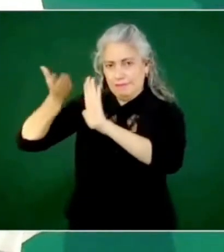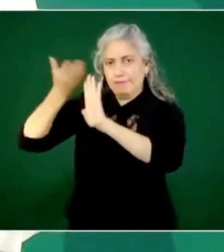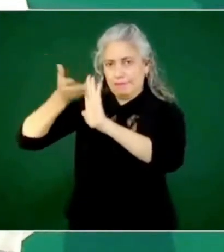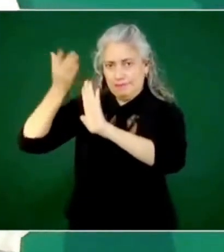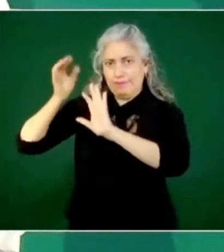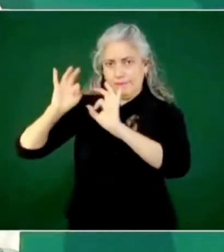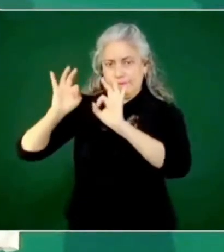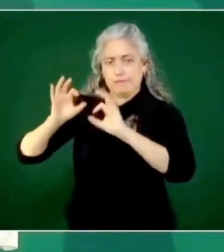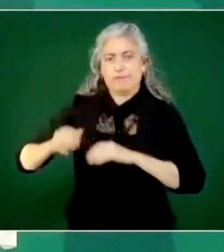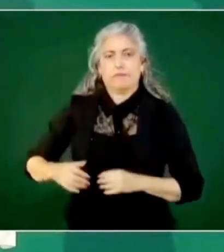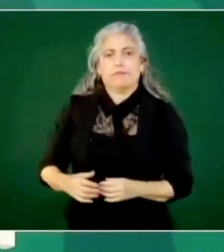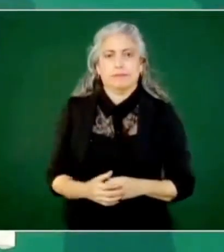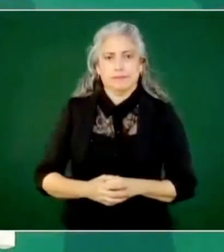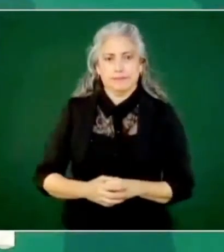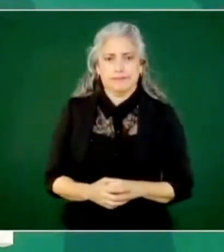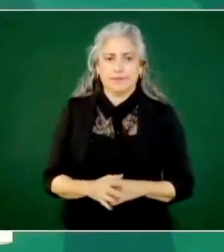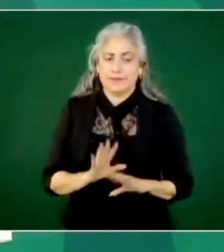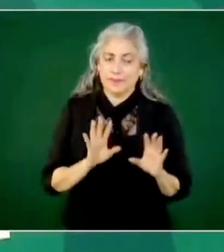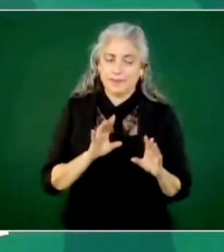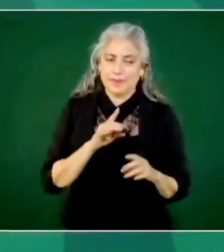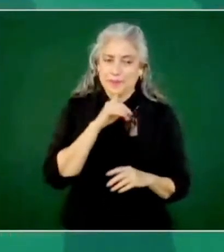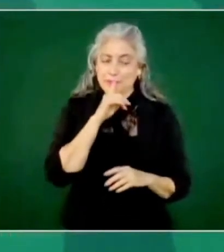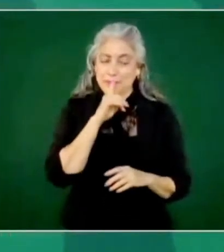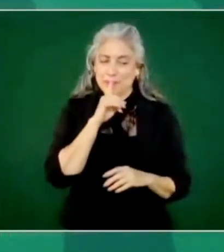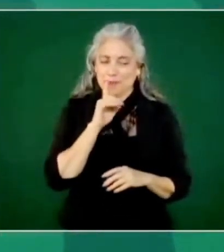a… bueno, no puedo hablar de eso.